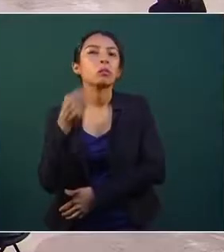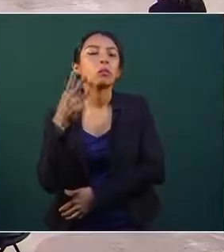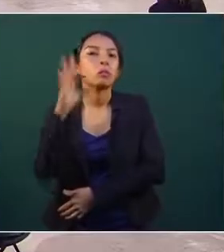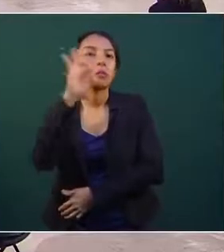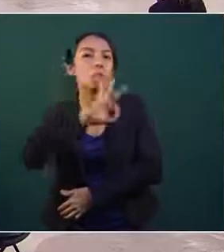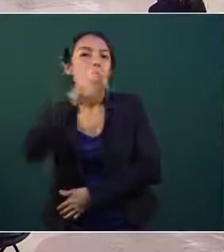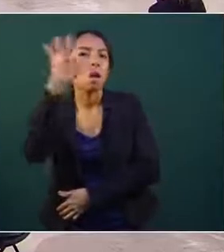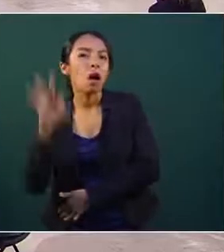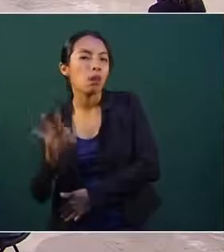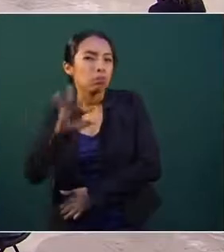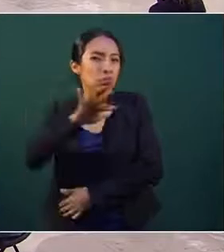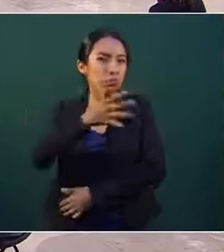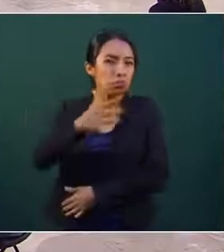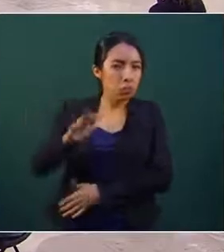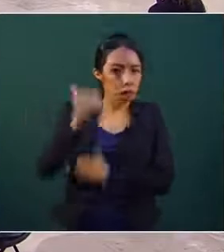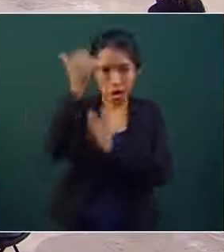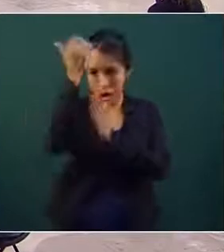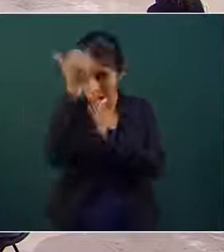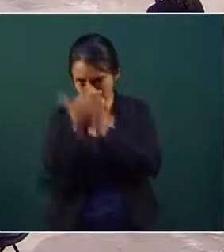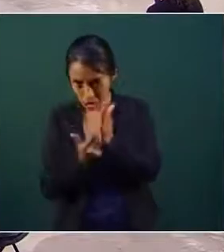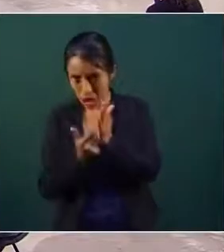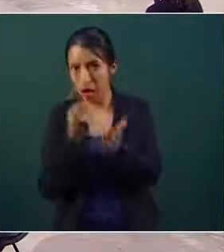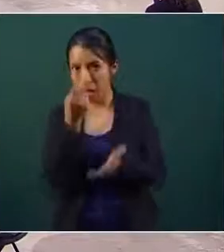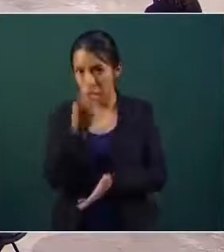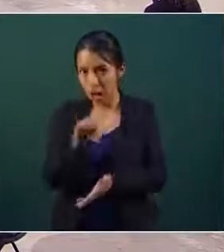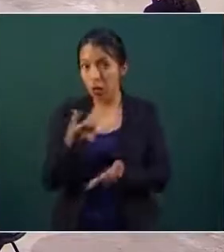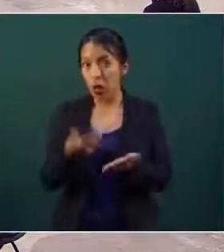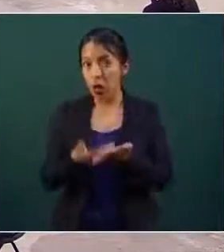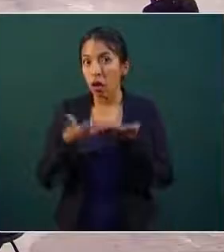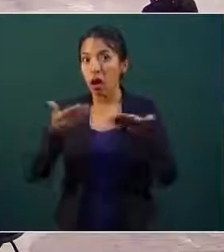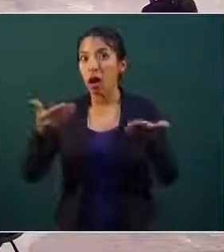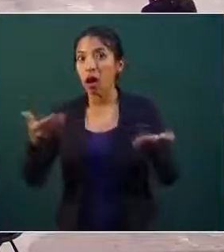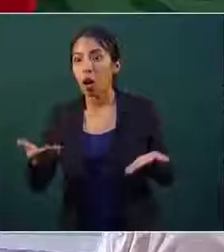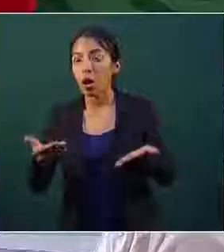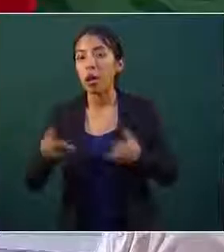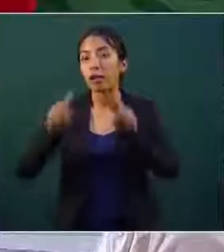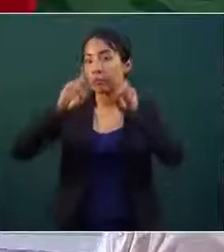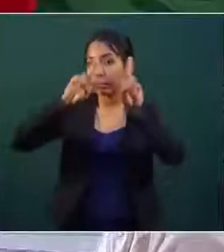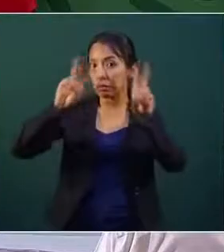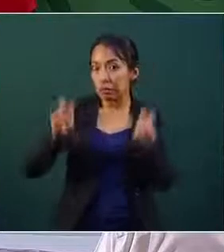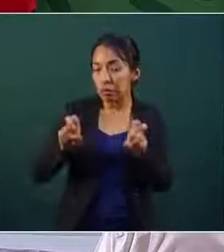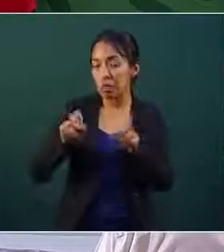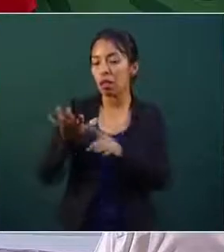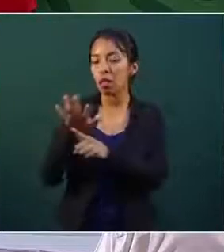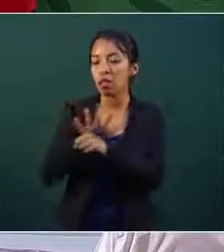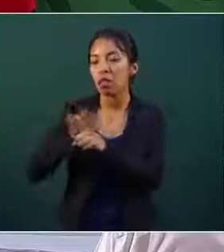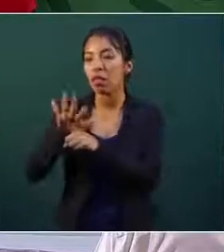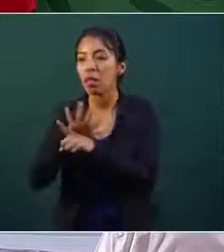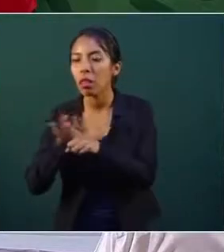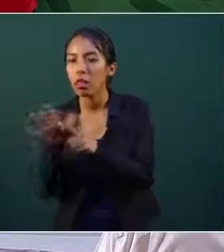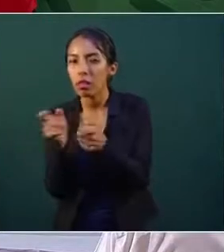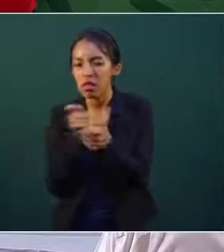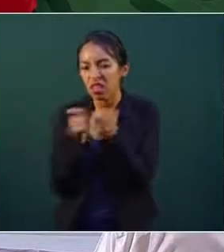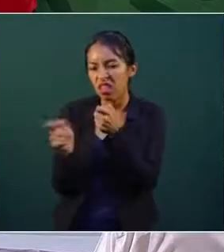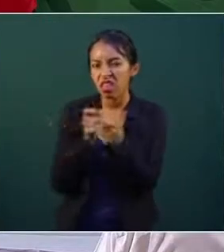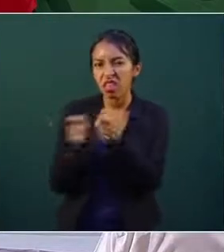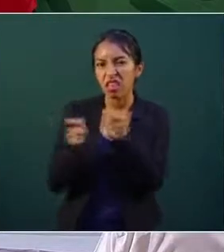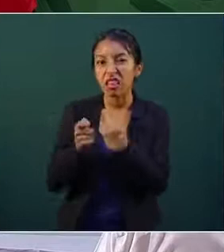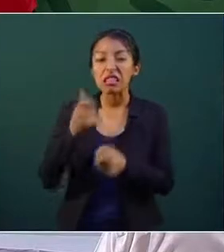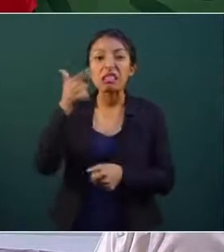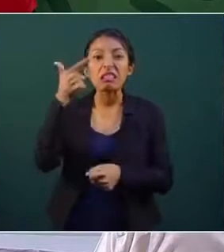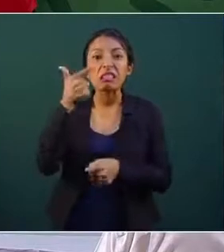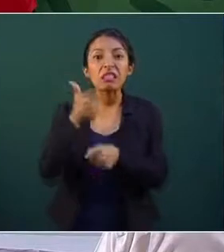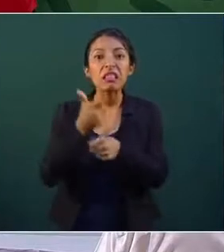23.3%. En lo que se refiere a extorsiones, ocupa el 7º lugar de la media nacional.